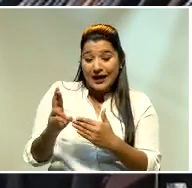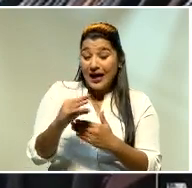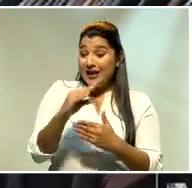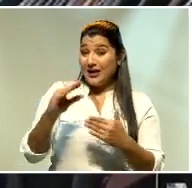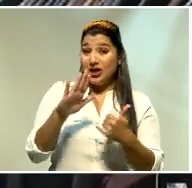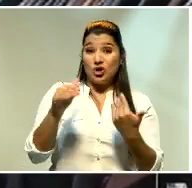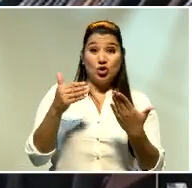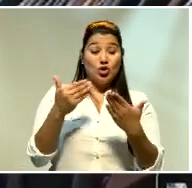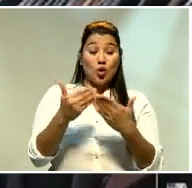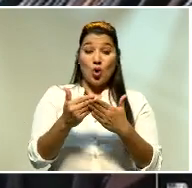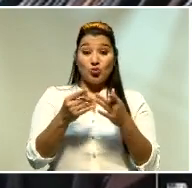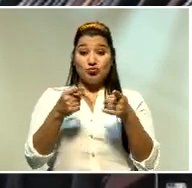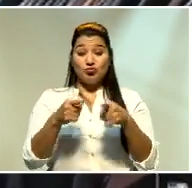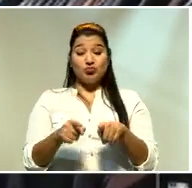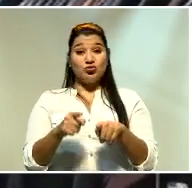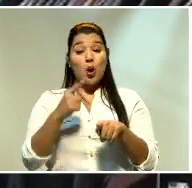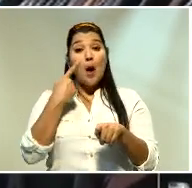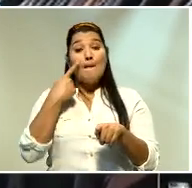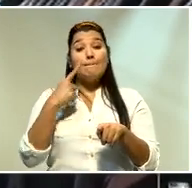dio a raíz de